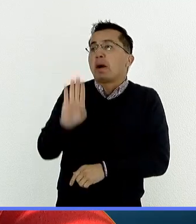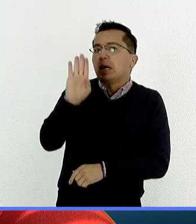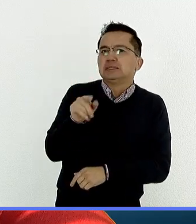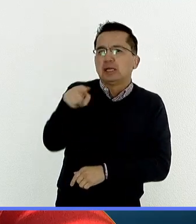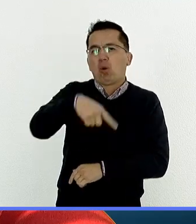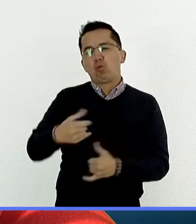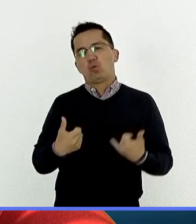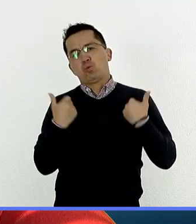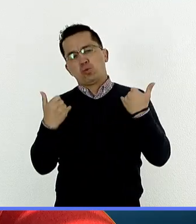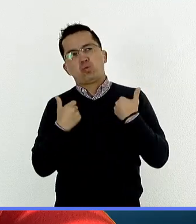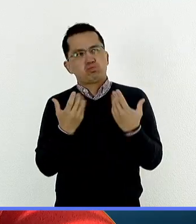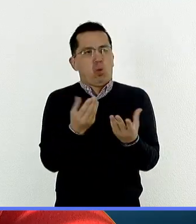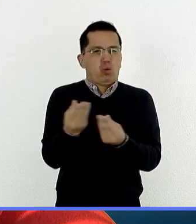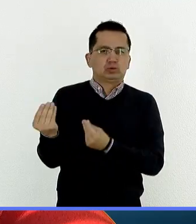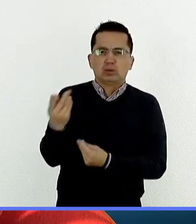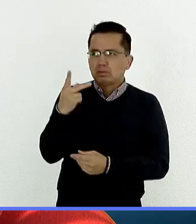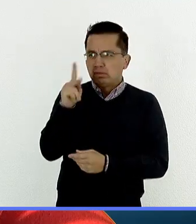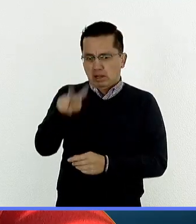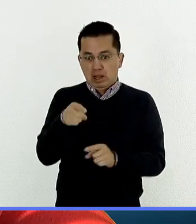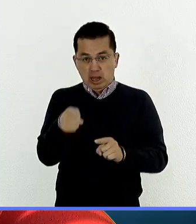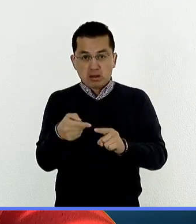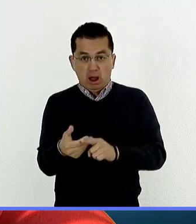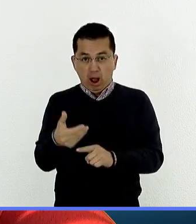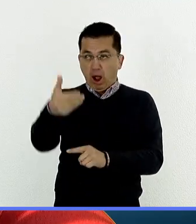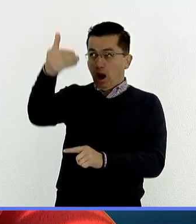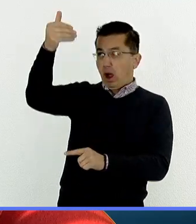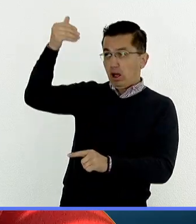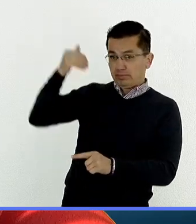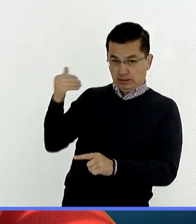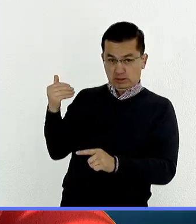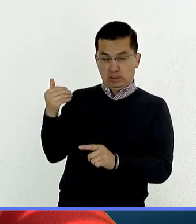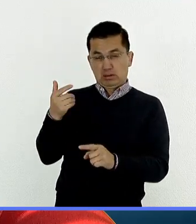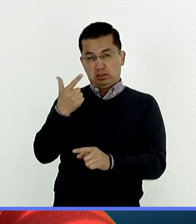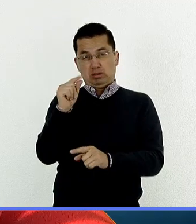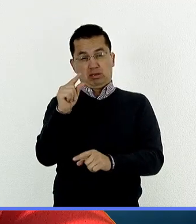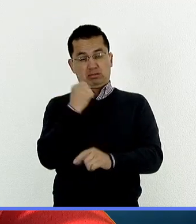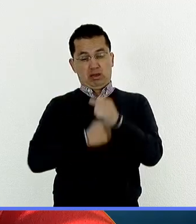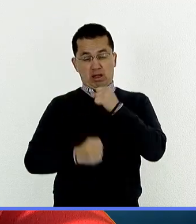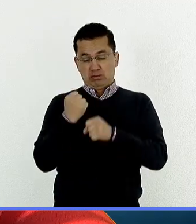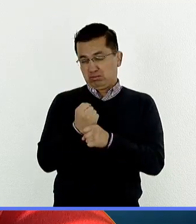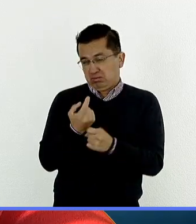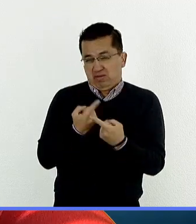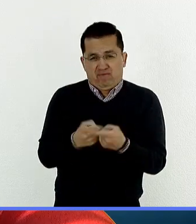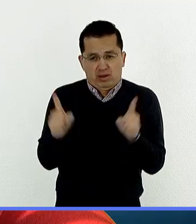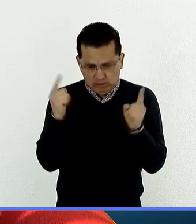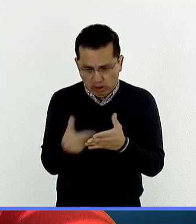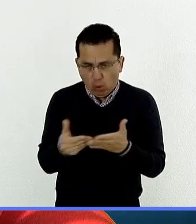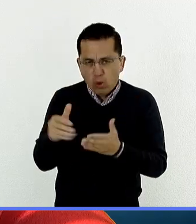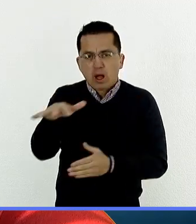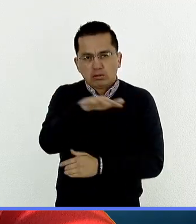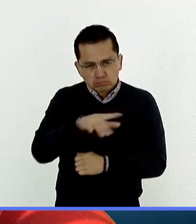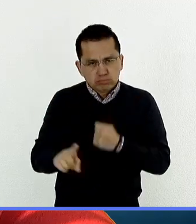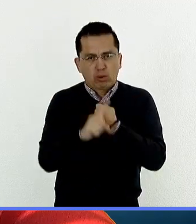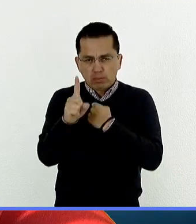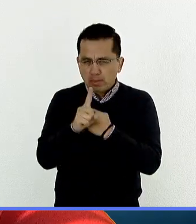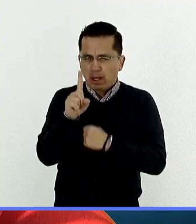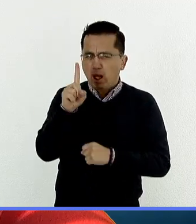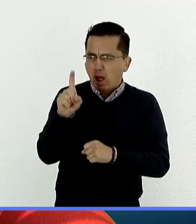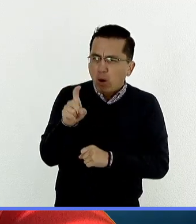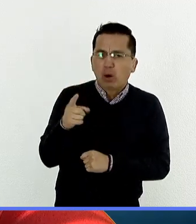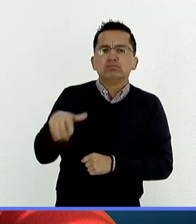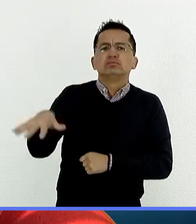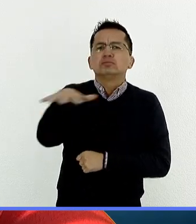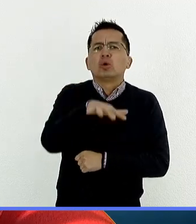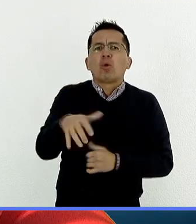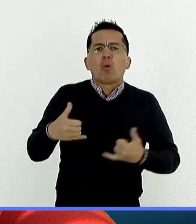que tenían los jóvenes de hace 70 años que se hablaba de una crisis del agua que vendría en algún momento cuál es la respuesta o cuál ha sido la